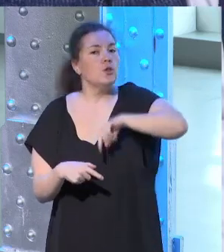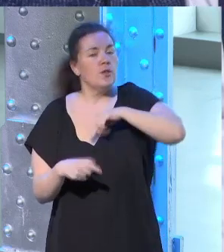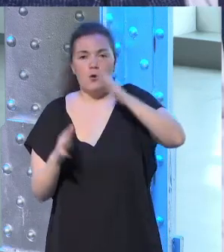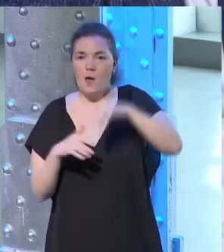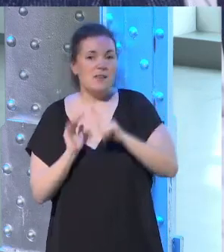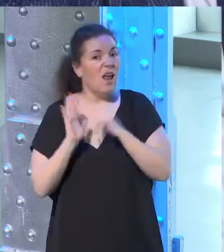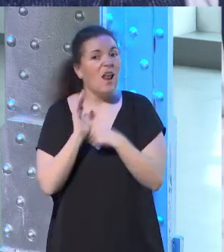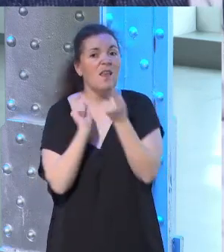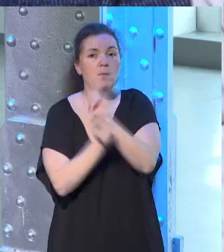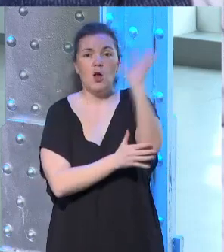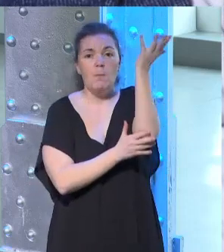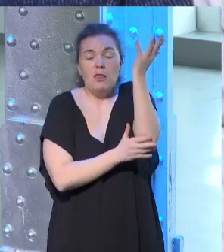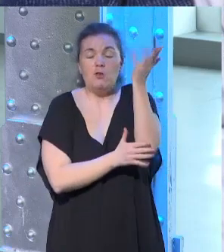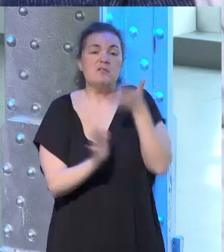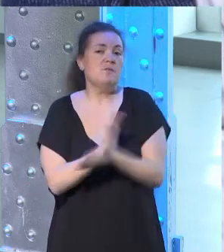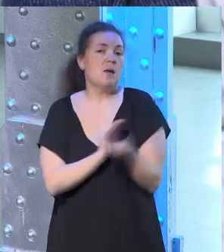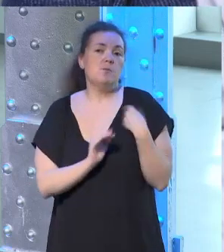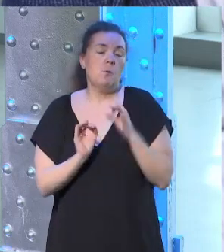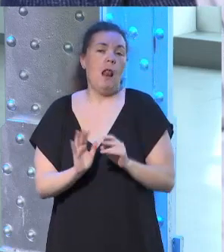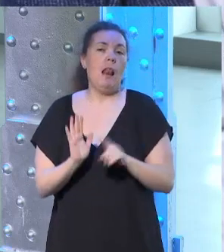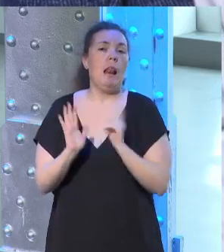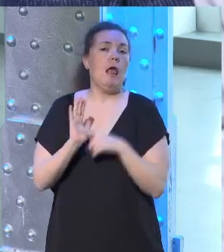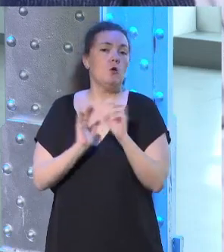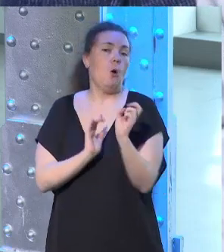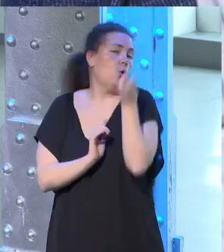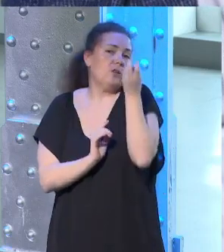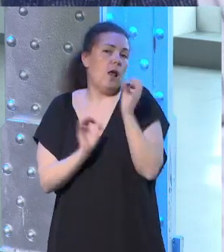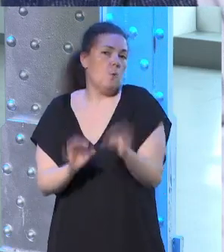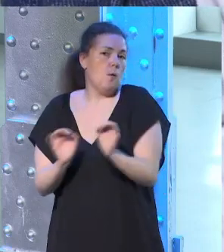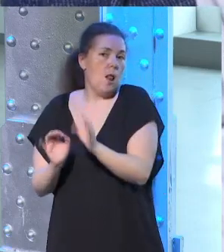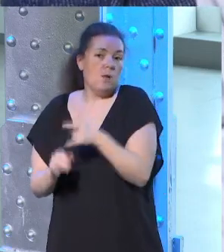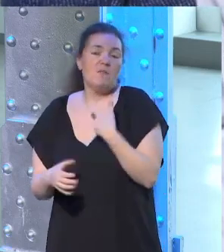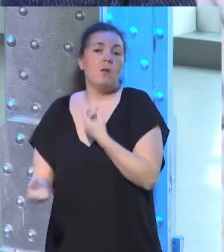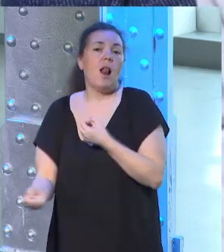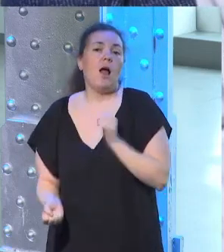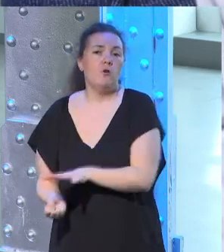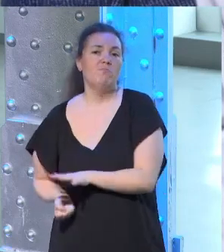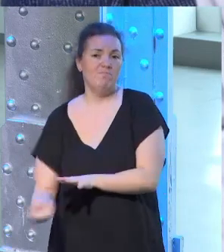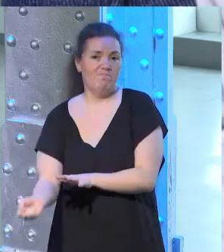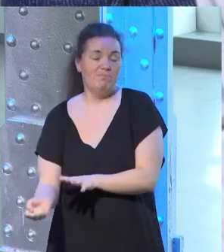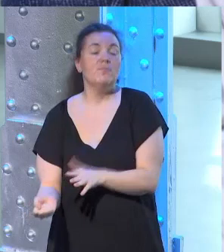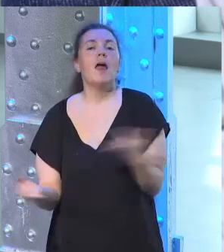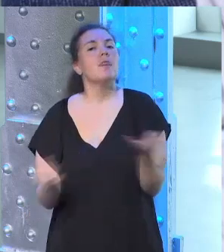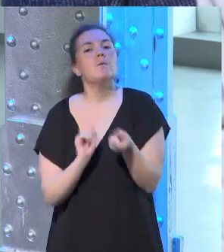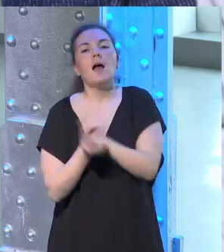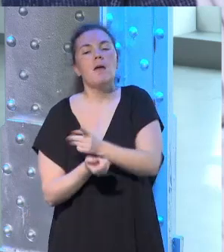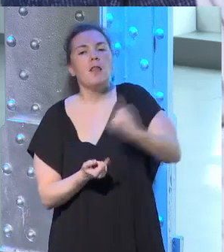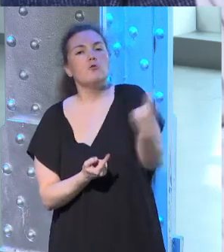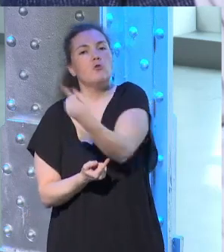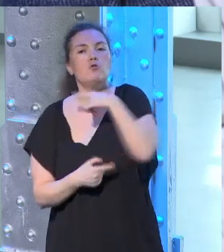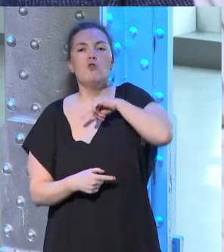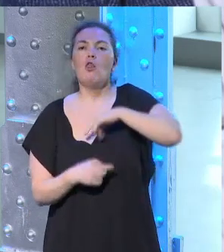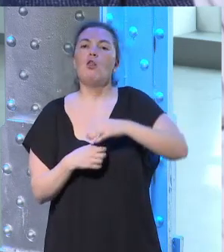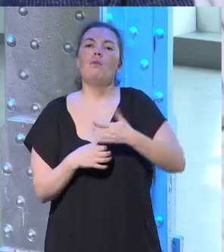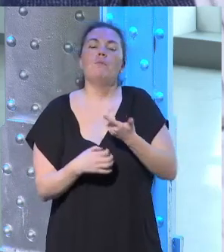climático pues sería una más que, bueno, se aplicaría, no se aplicaría y quedaría en un cajón. Entonces tenemos que cambiar como ciudadanos, tomar conciencia